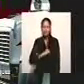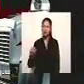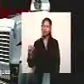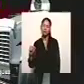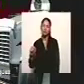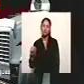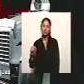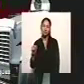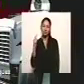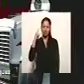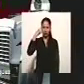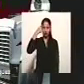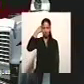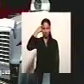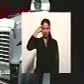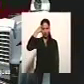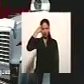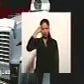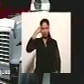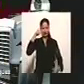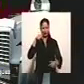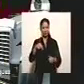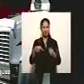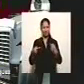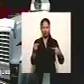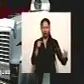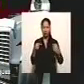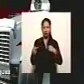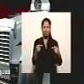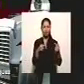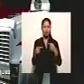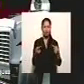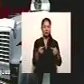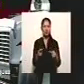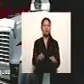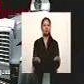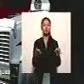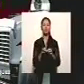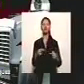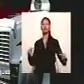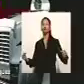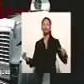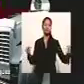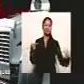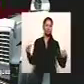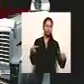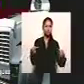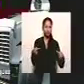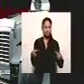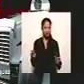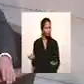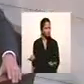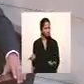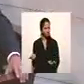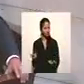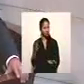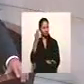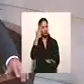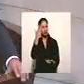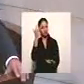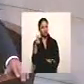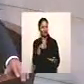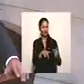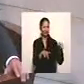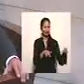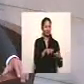el gobierno nacional haya tratado de llevar este debate a una confrontación innecesaria entre generadores